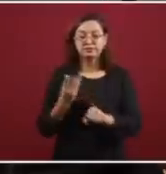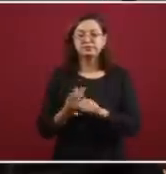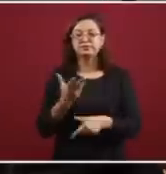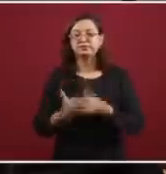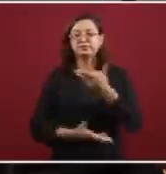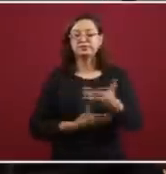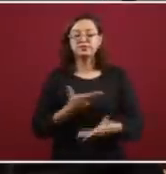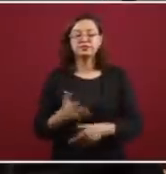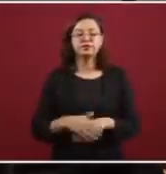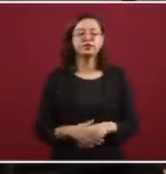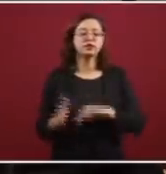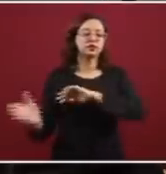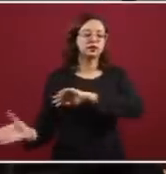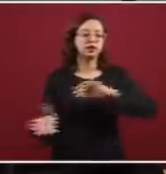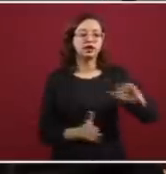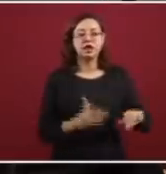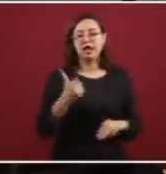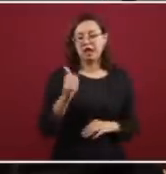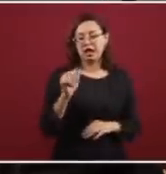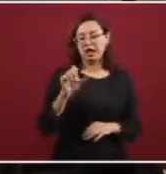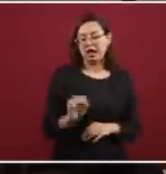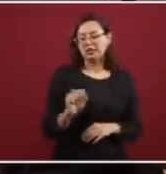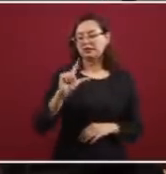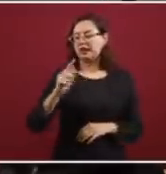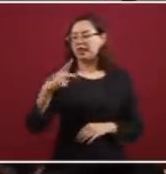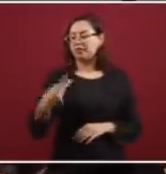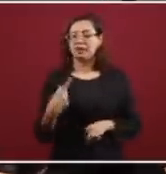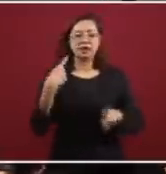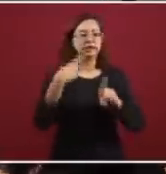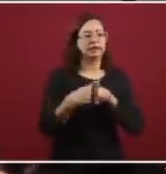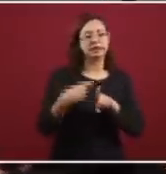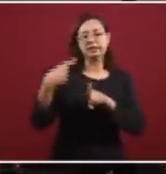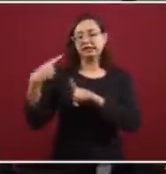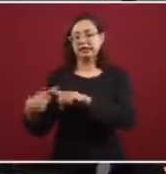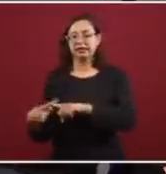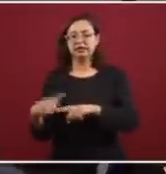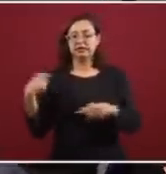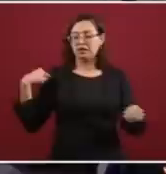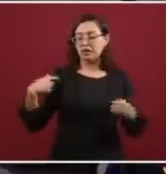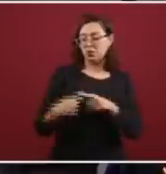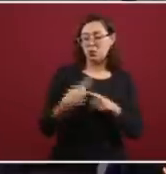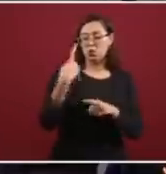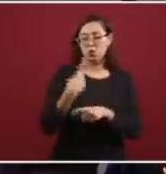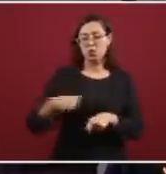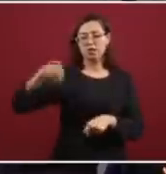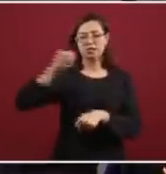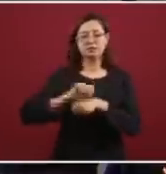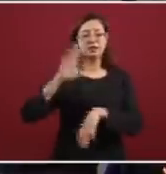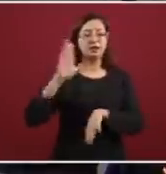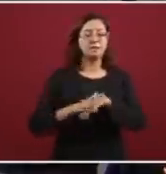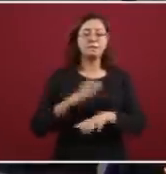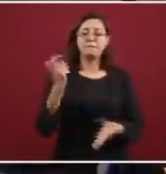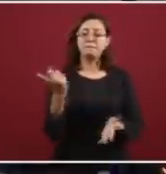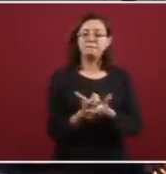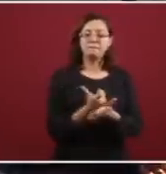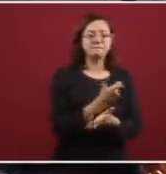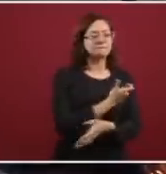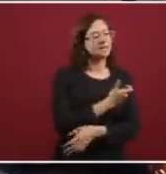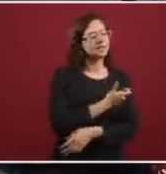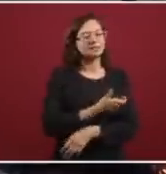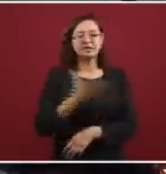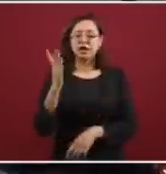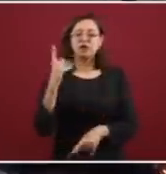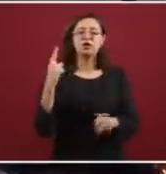¿Quién es quién en el gas LP? En esta semana que concluyó, el precio más alto con el margen más alto